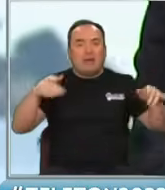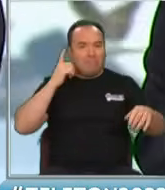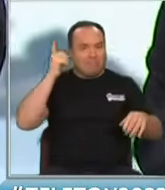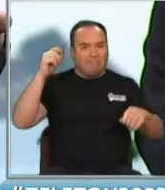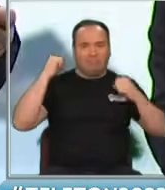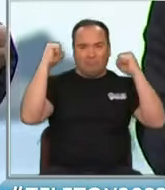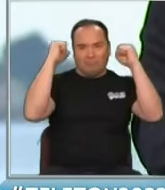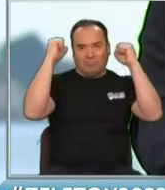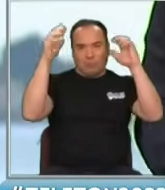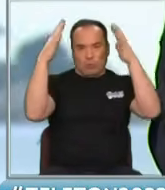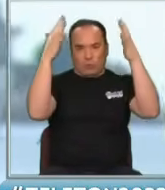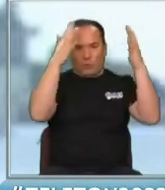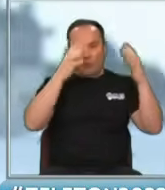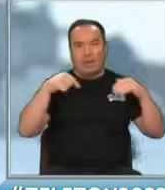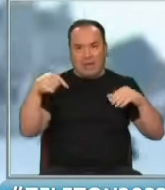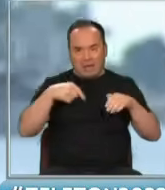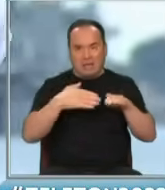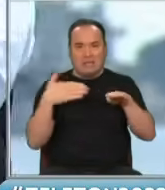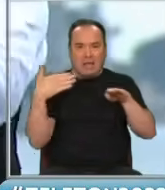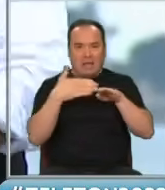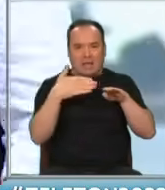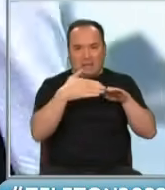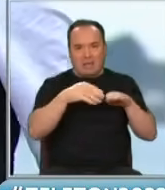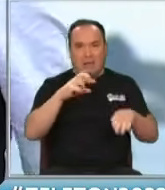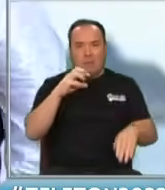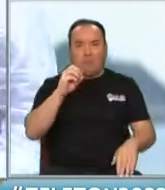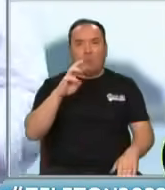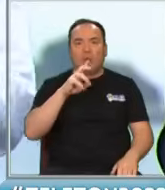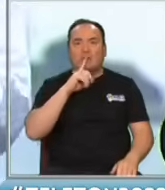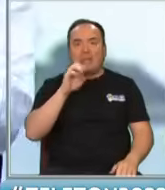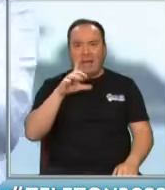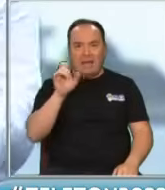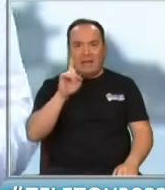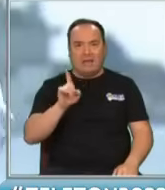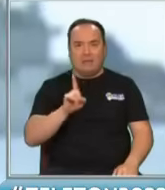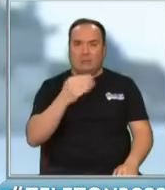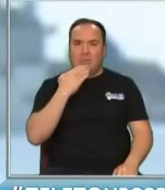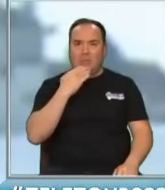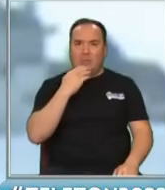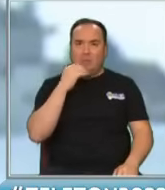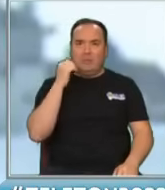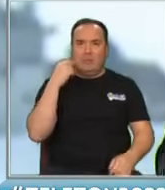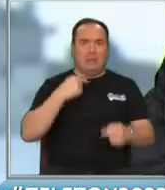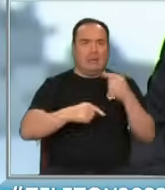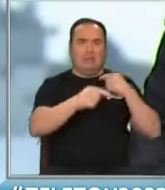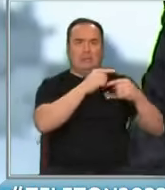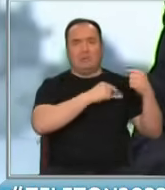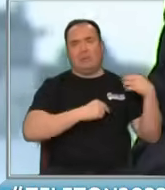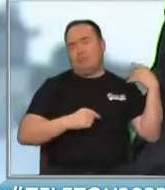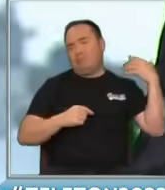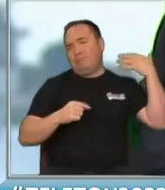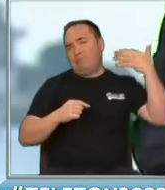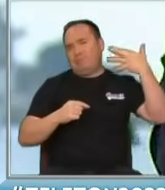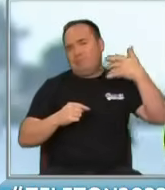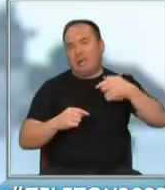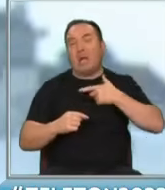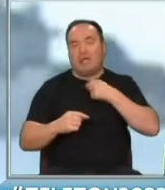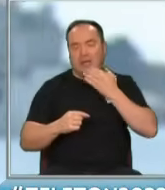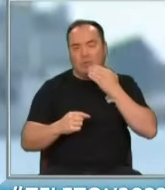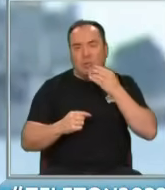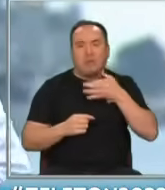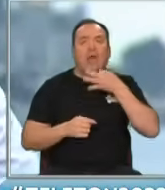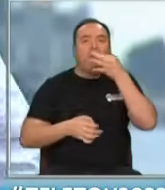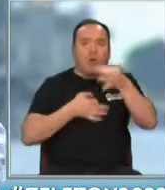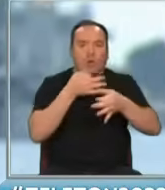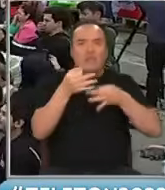En esta Caleta Portales, que también tiene muchísimos años. Aquí queremos un poquitito contar